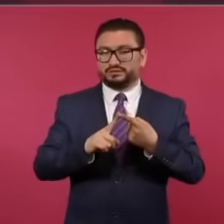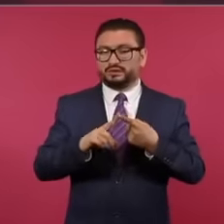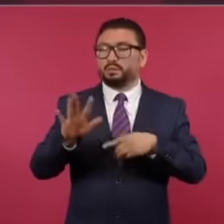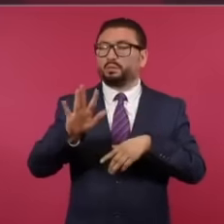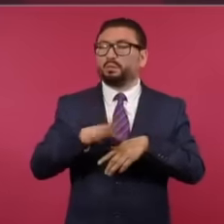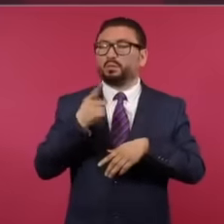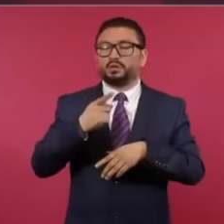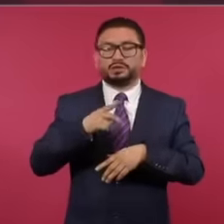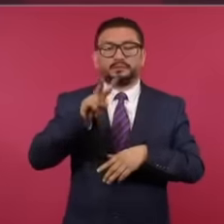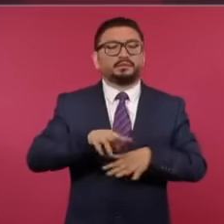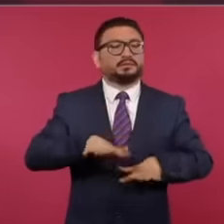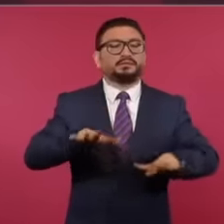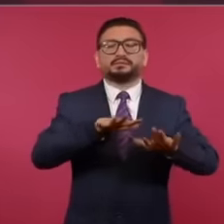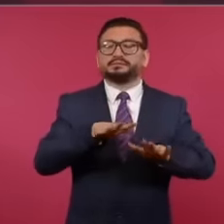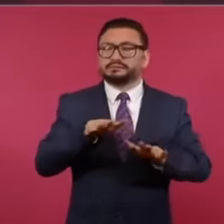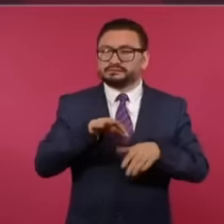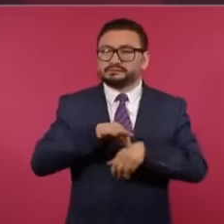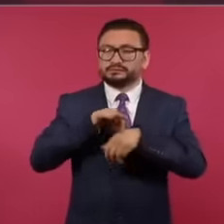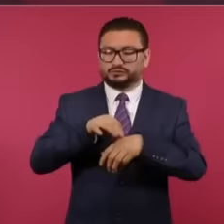la realidad: el homicidio